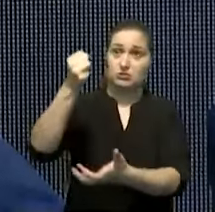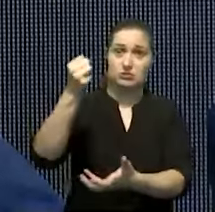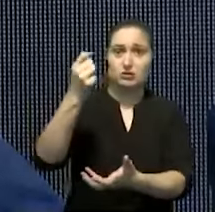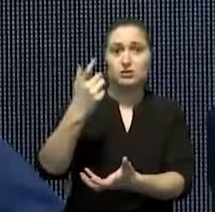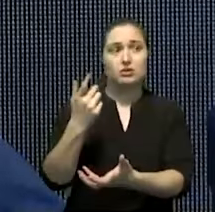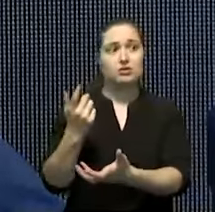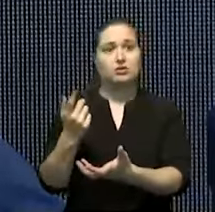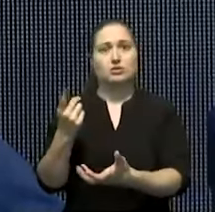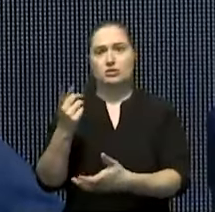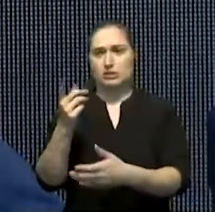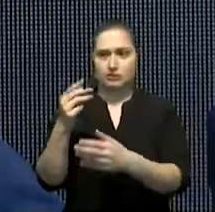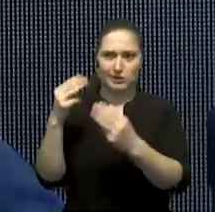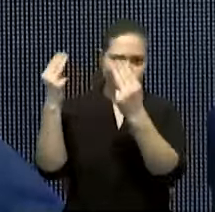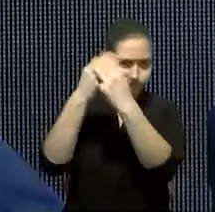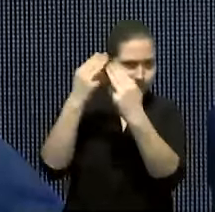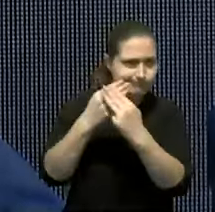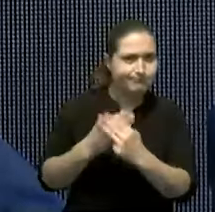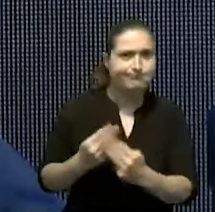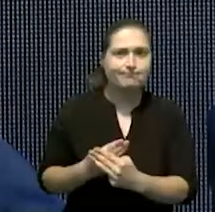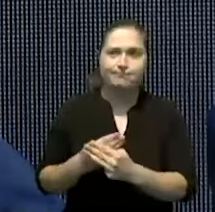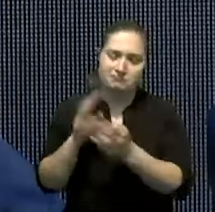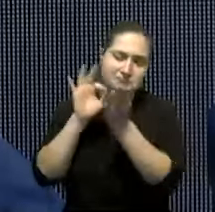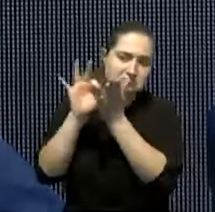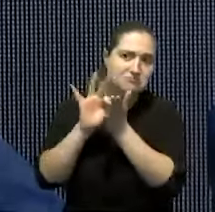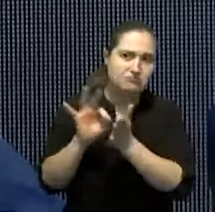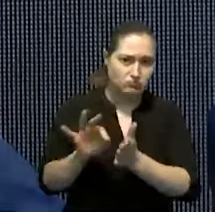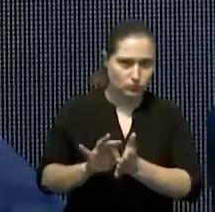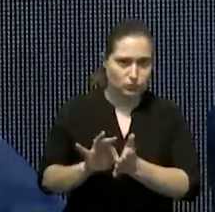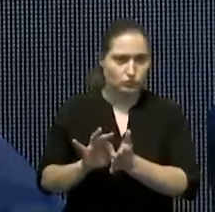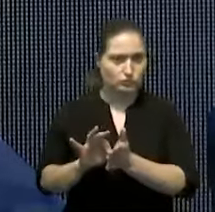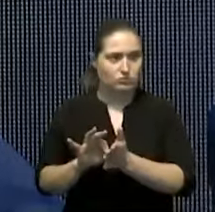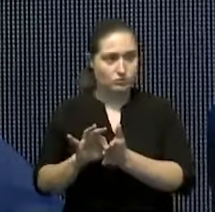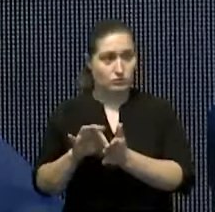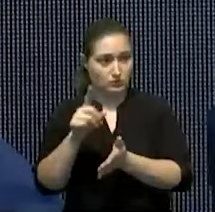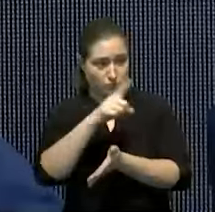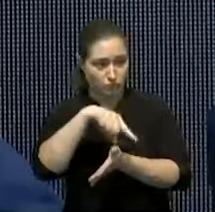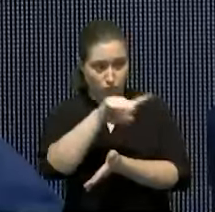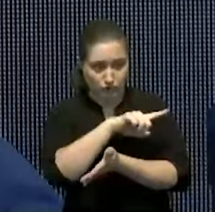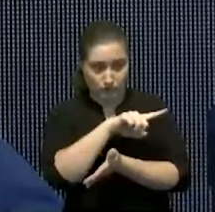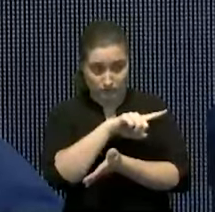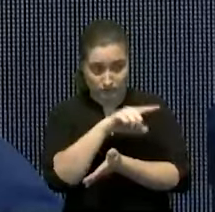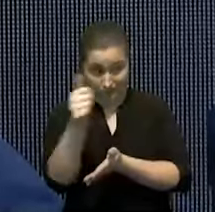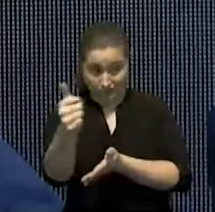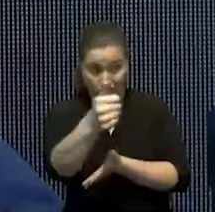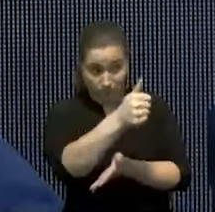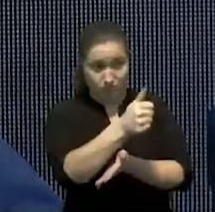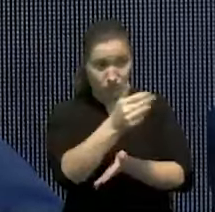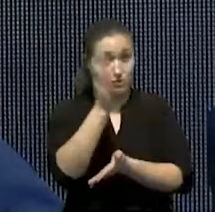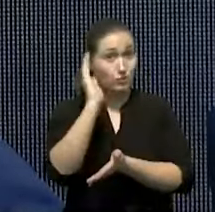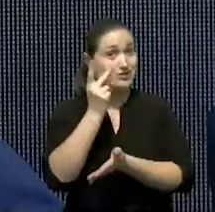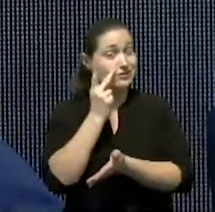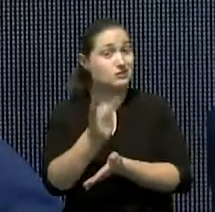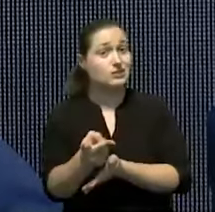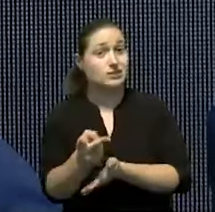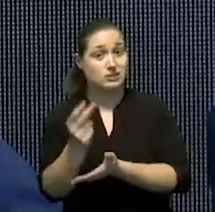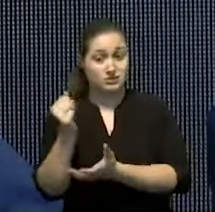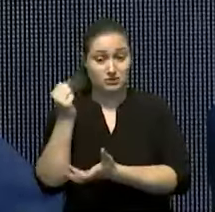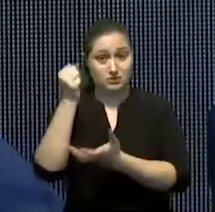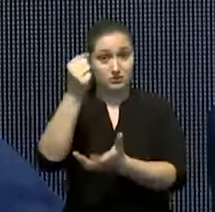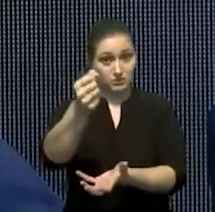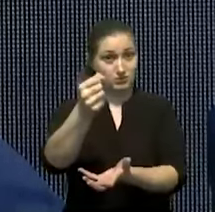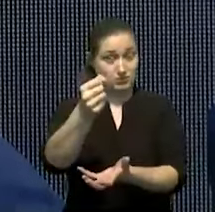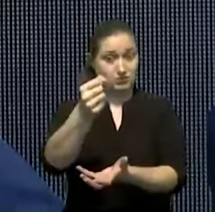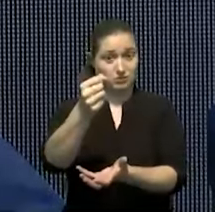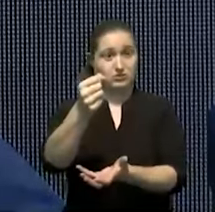hiciera sus cálculos por su por su lado y sorprendente el fondo monetario es más optimista en